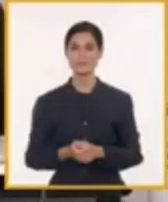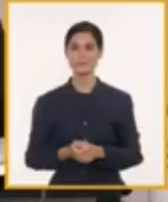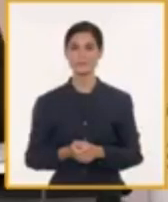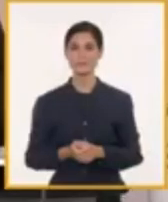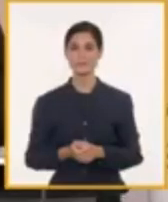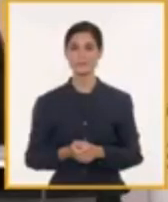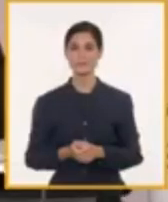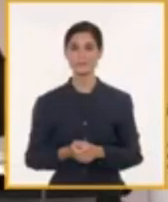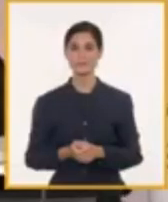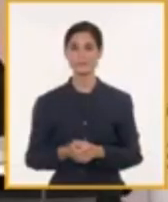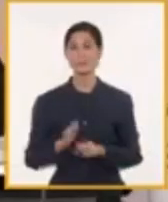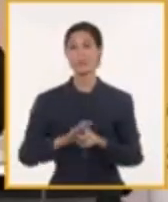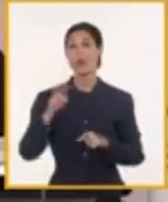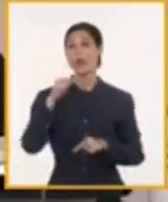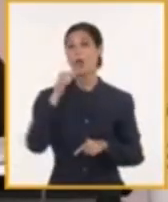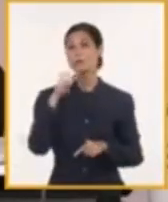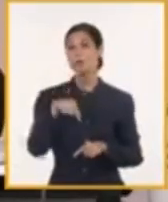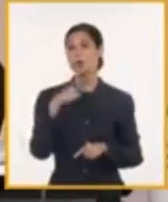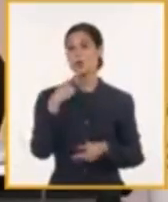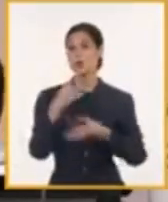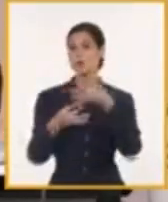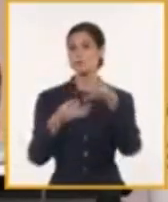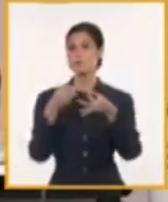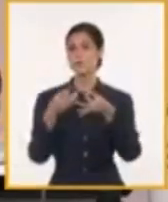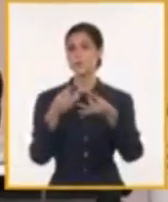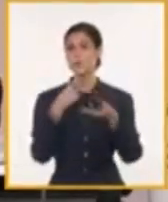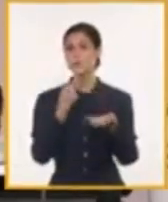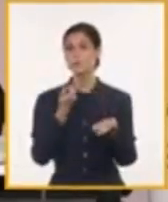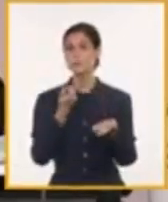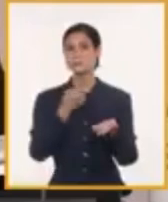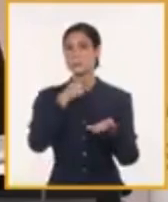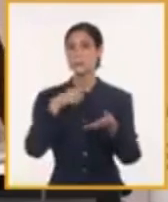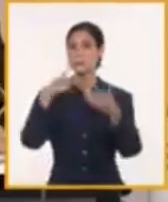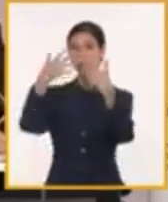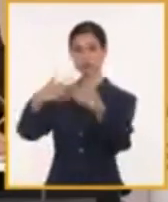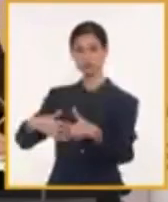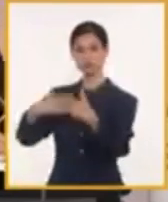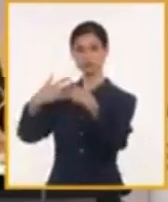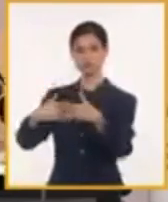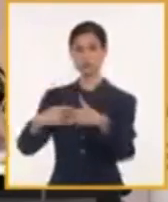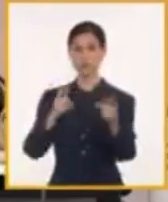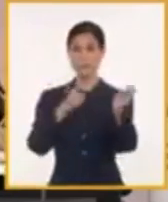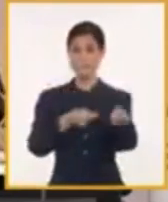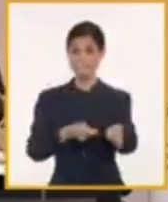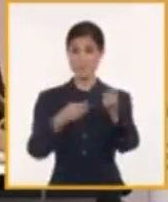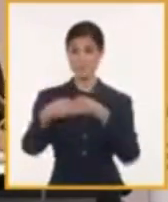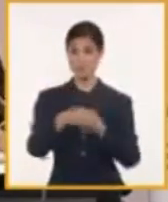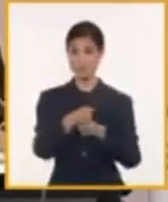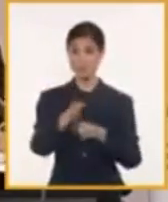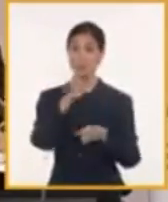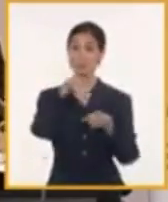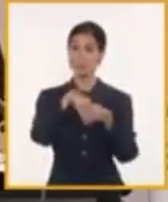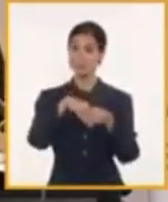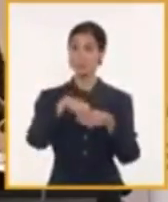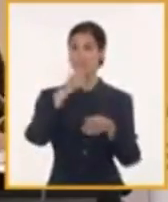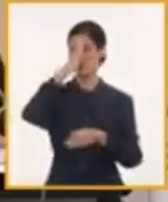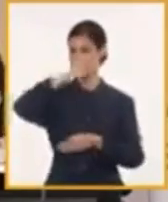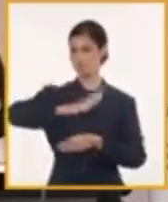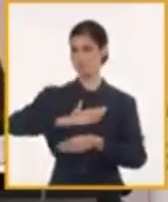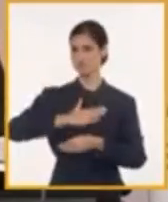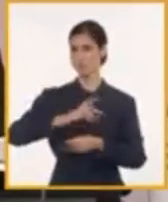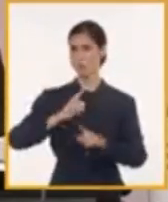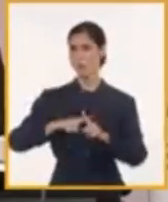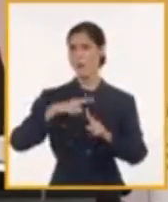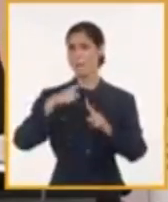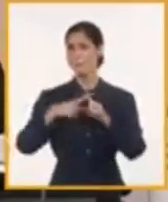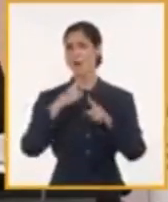Pero sigamos hablando de la industria pesquera en nuestro país y sobre todo de las estrategias que